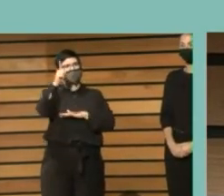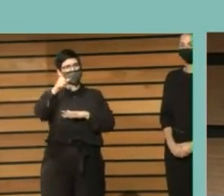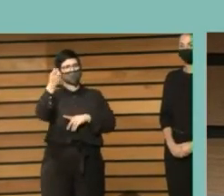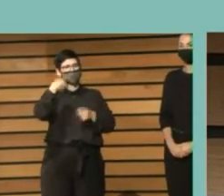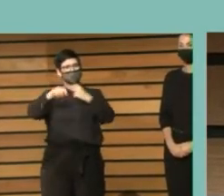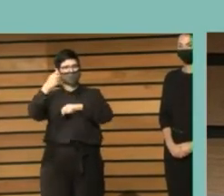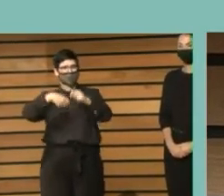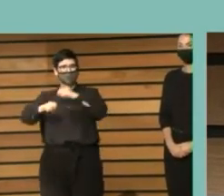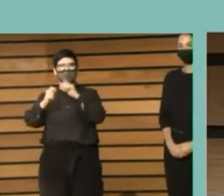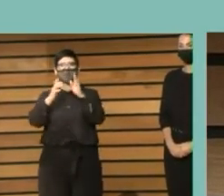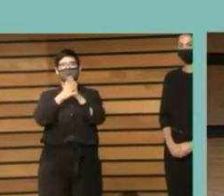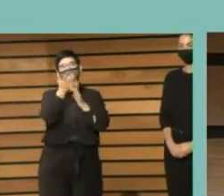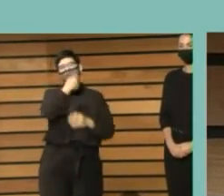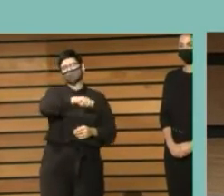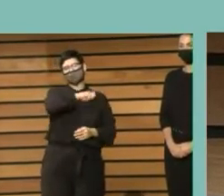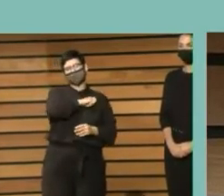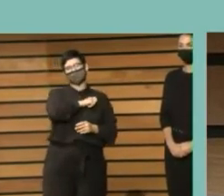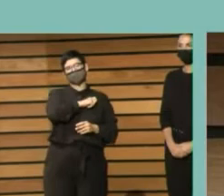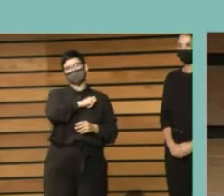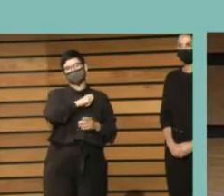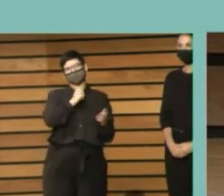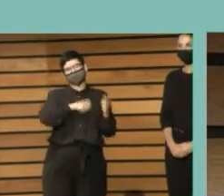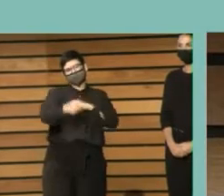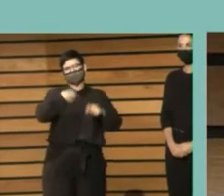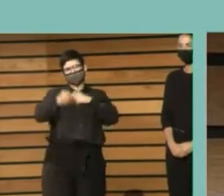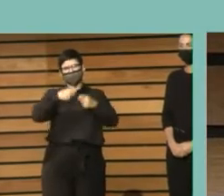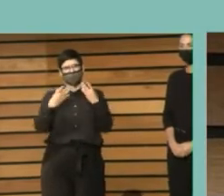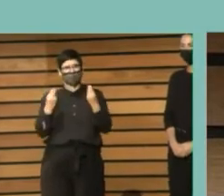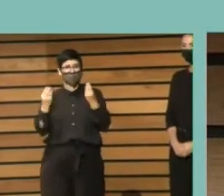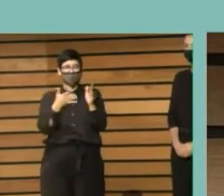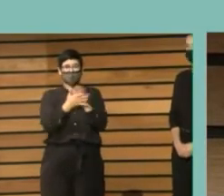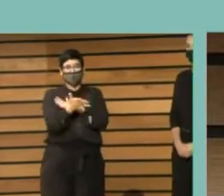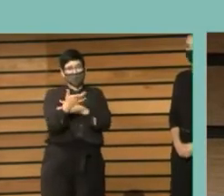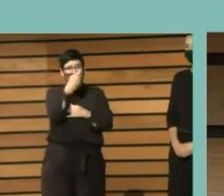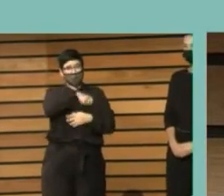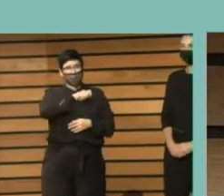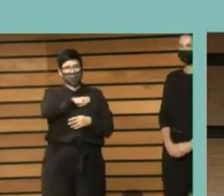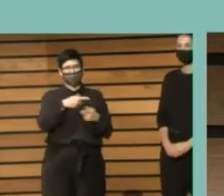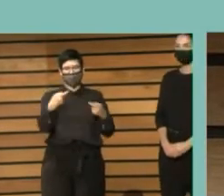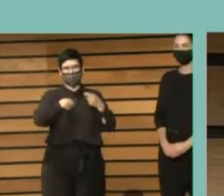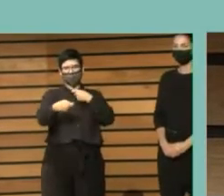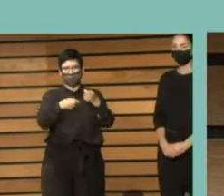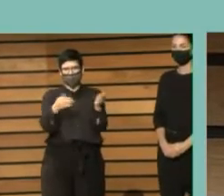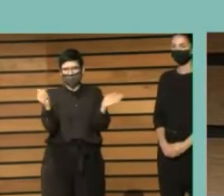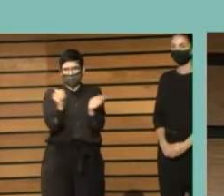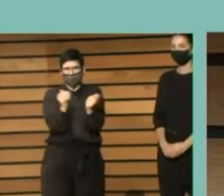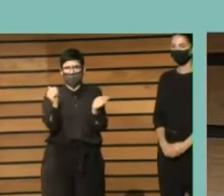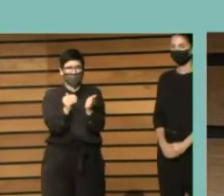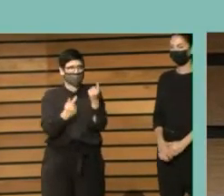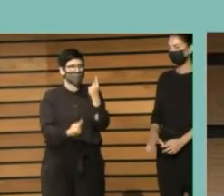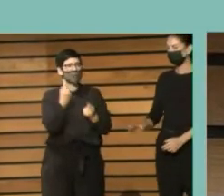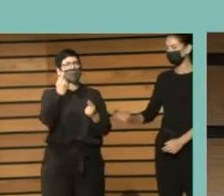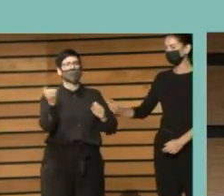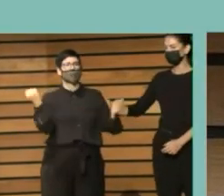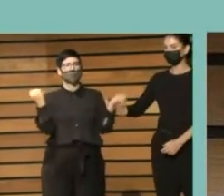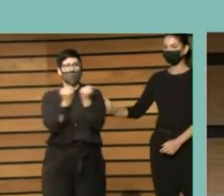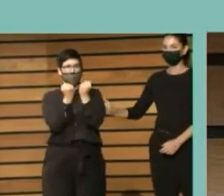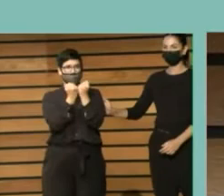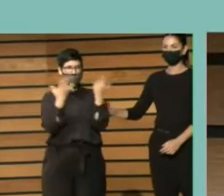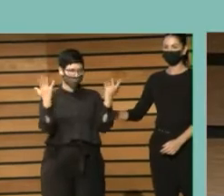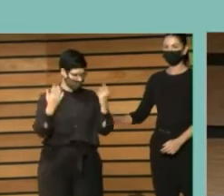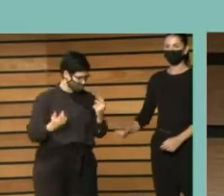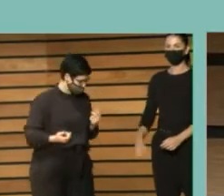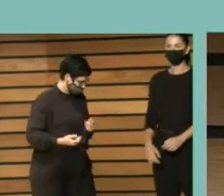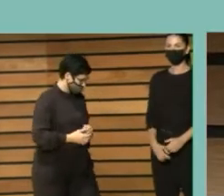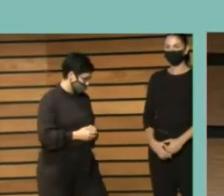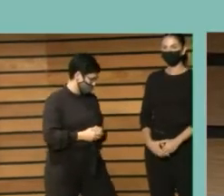español, quitando los bestsellers. Es muy pequeño. Entonces, yo creo que algunas acciones en conjunto entre todas las bibliotecas